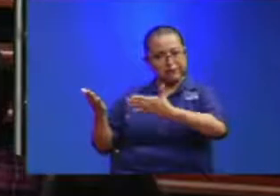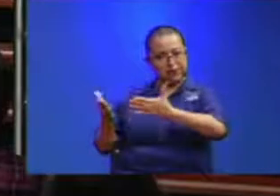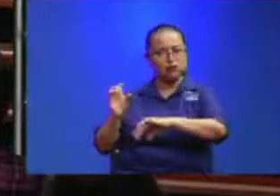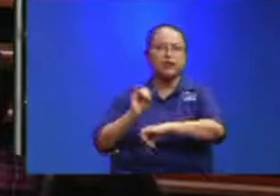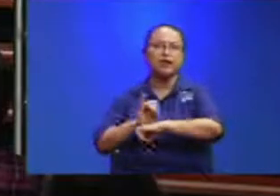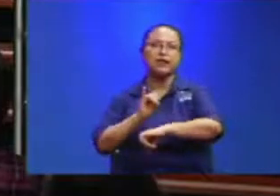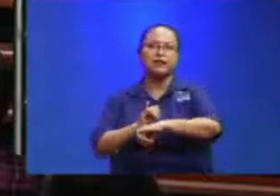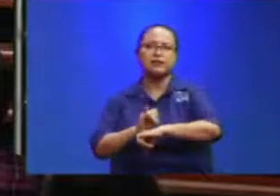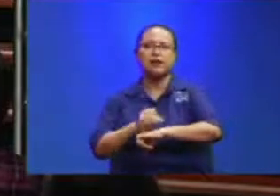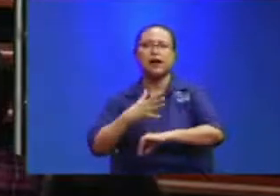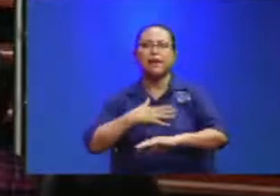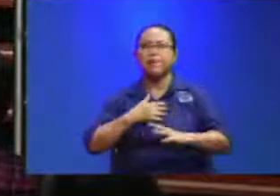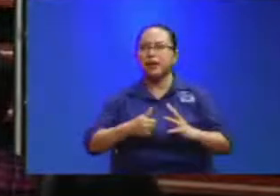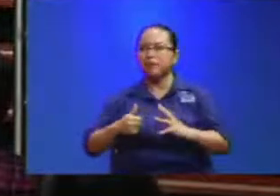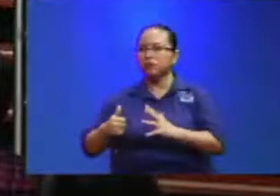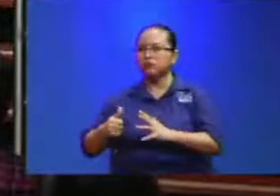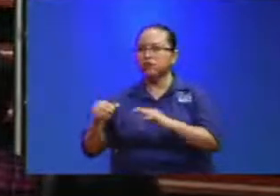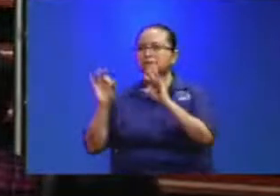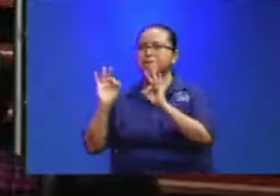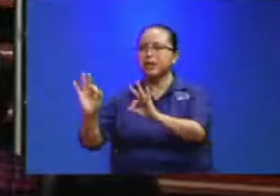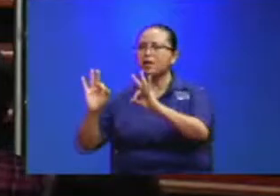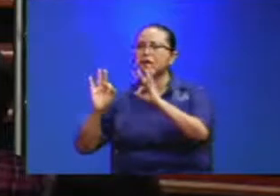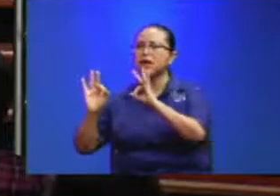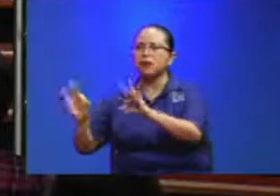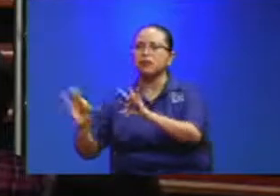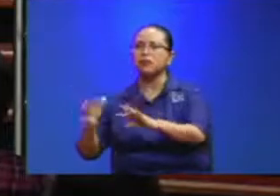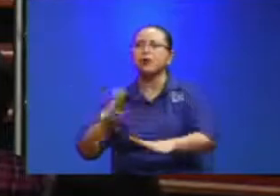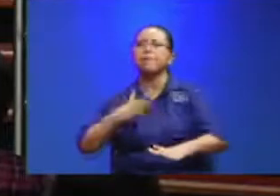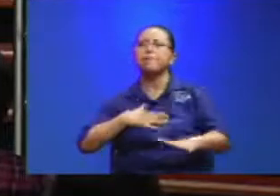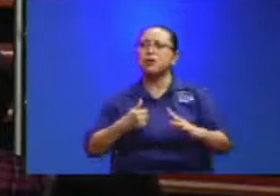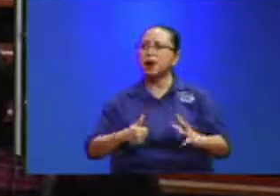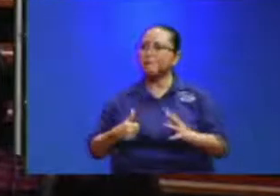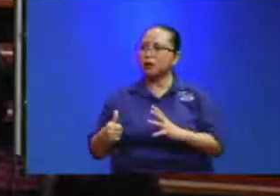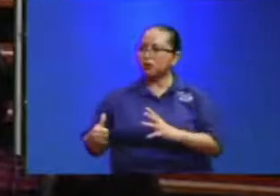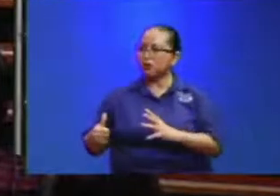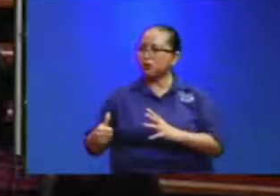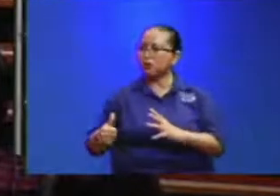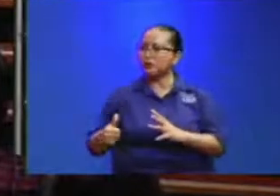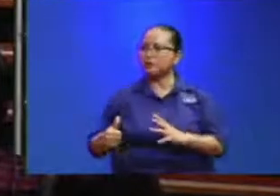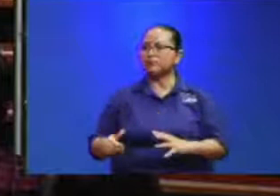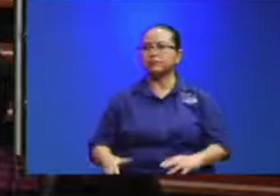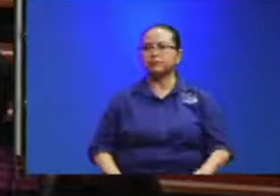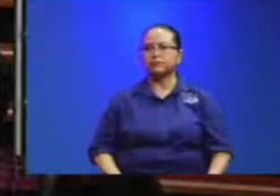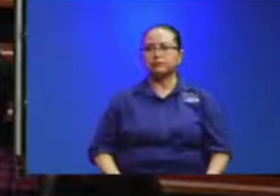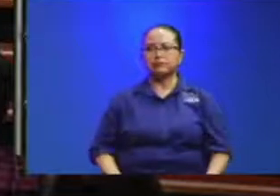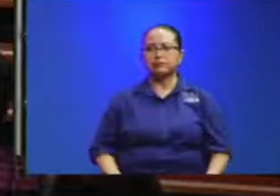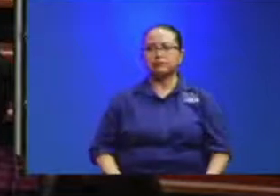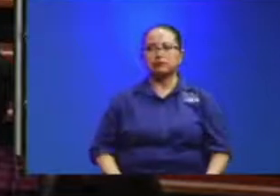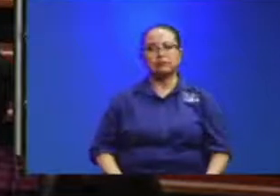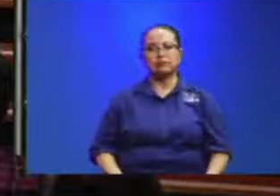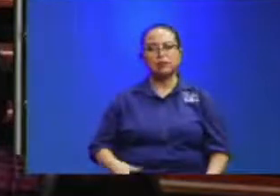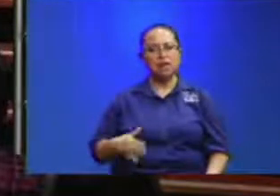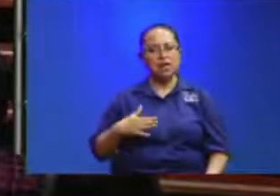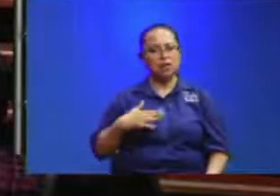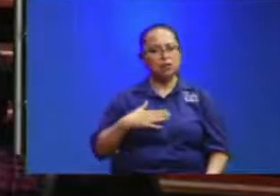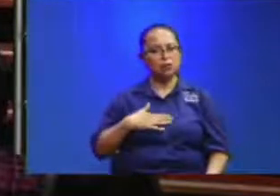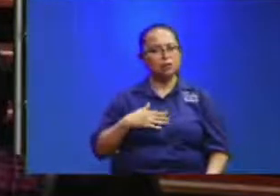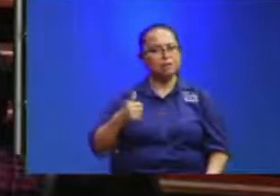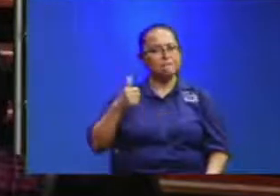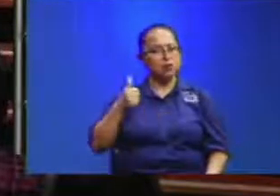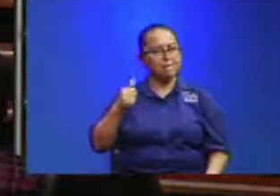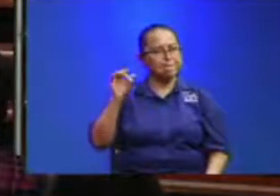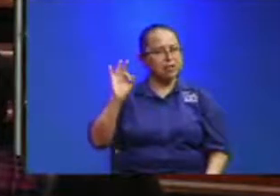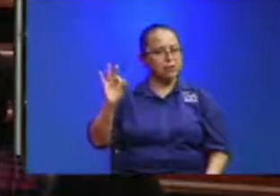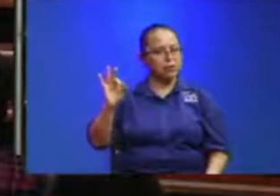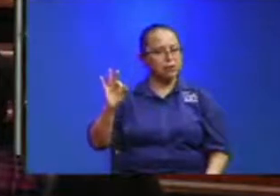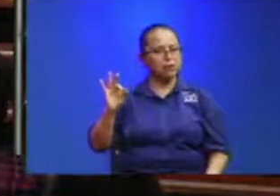me ha puesto lo estaba predicando y me ha puesto leerá él es muy conservador para ser un buen predicador y